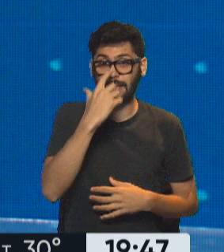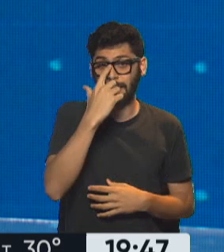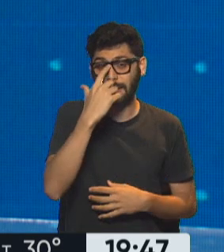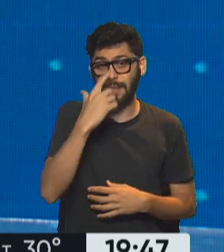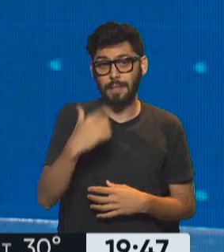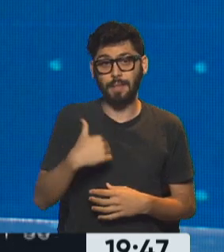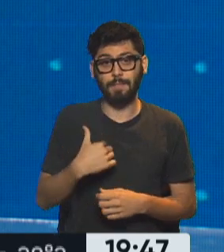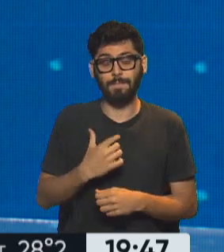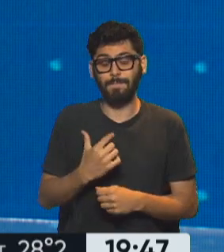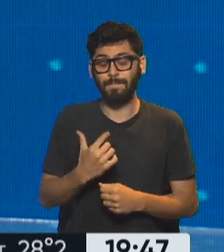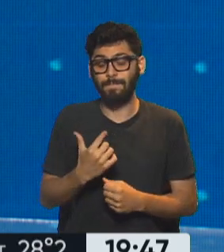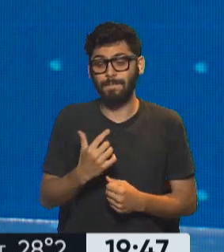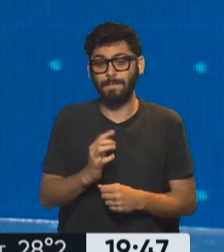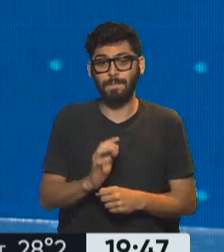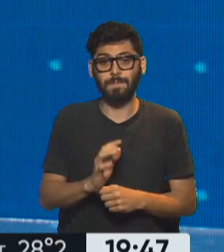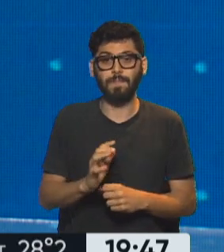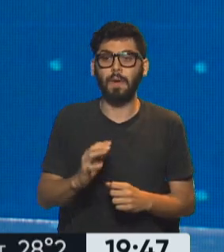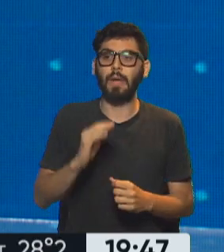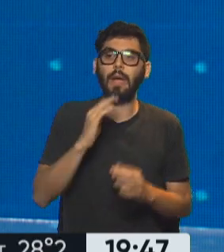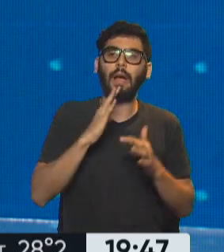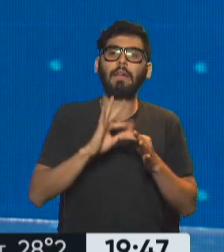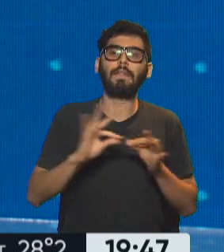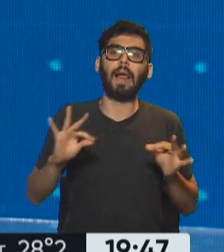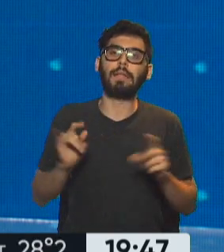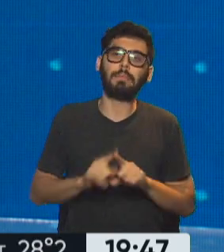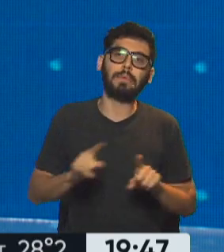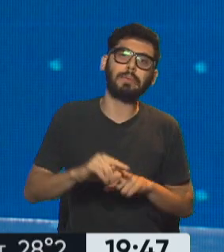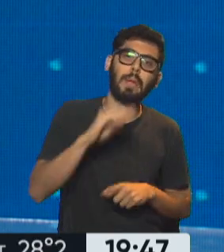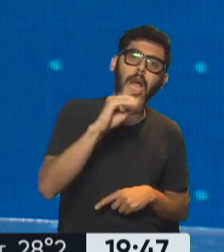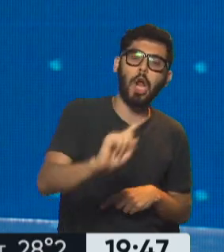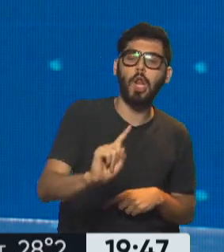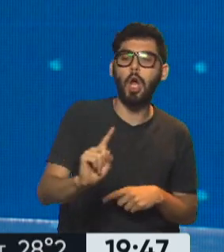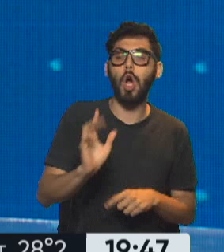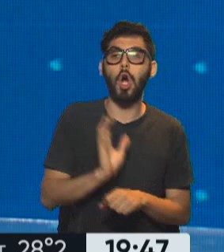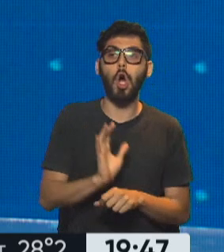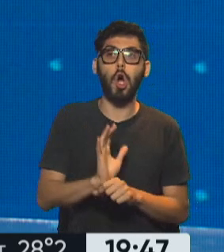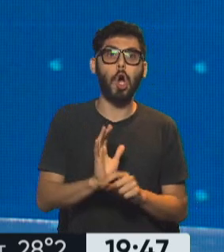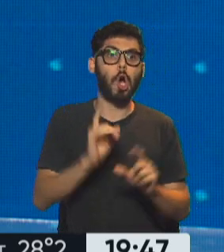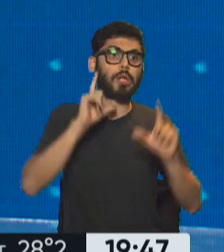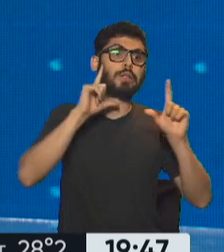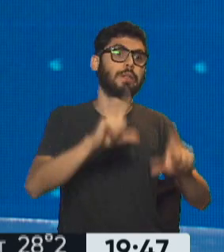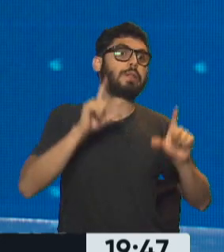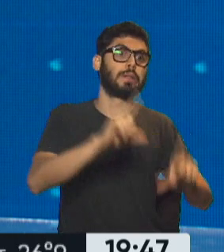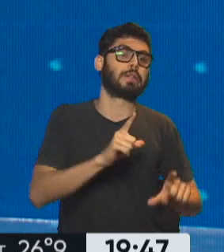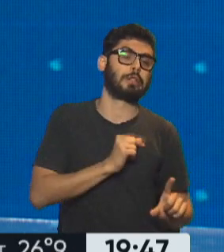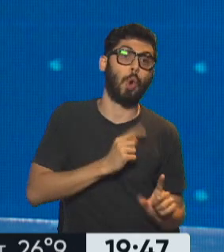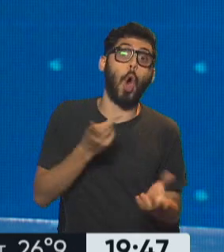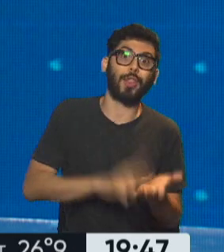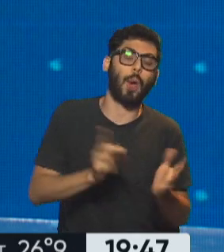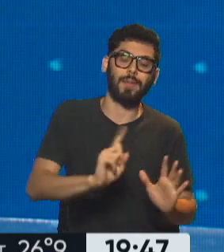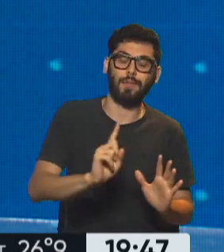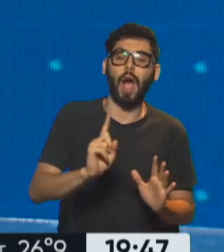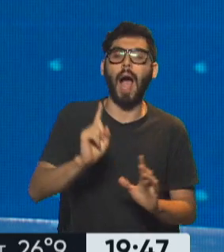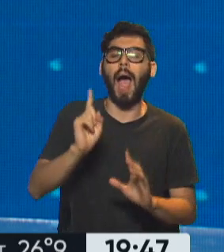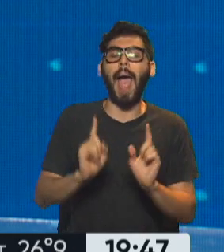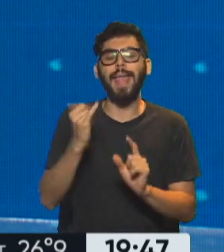no reproducir lugares comunes o no estigmatizar o revictimizar. Por eso hay recomendaciones y por eso hoy Miriam